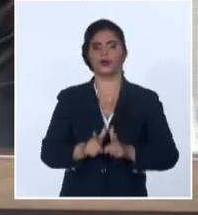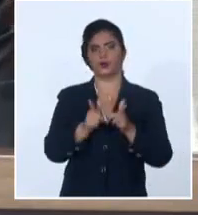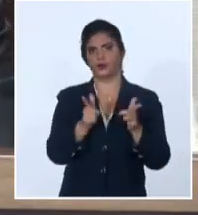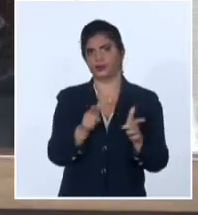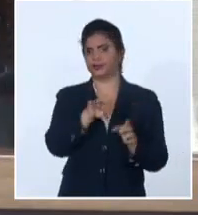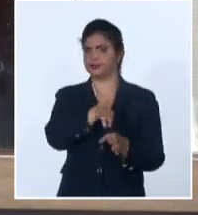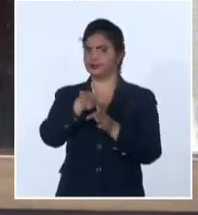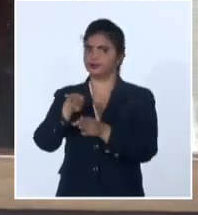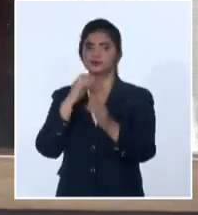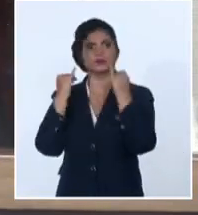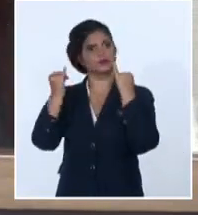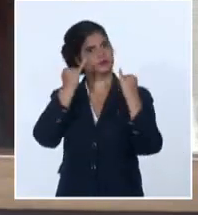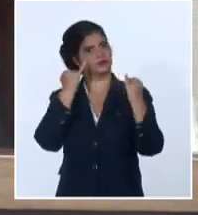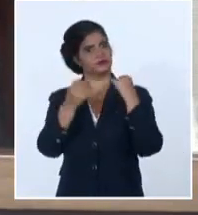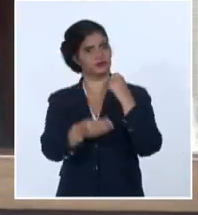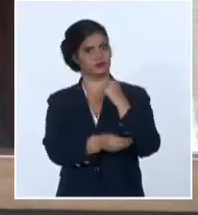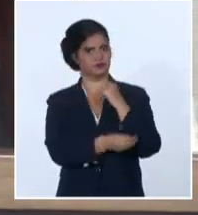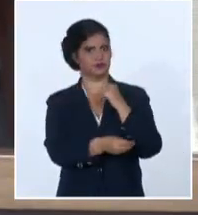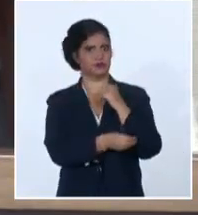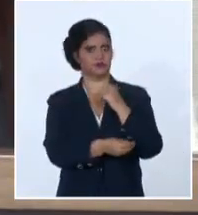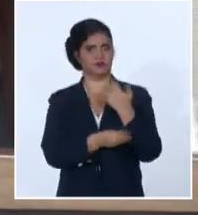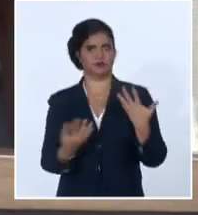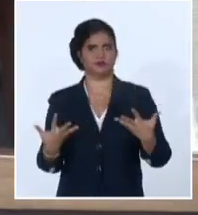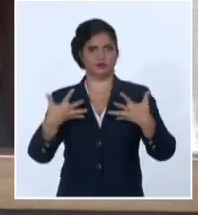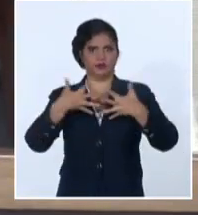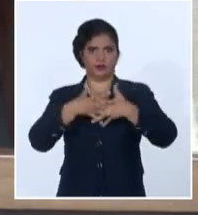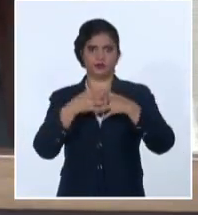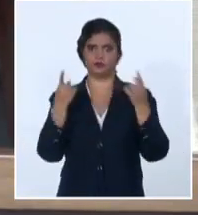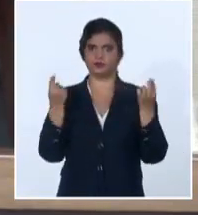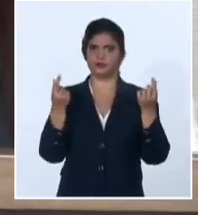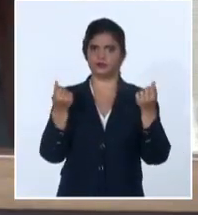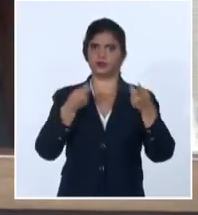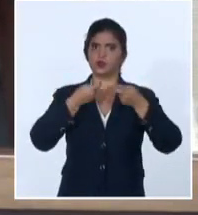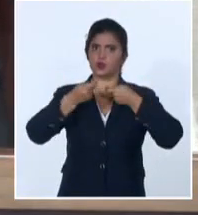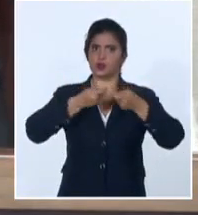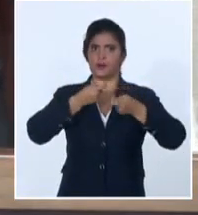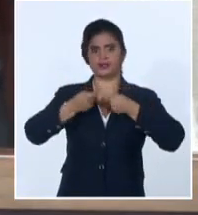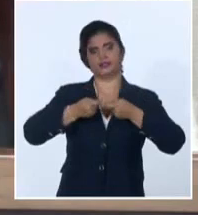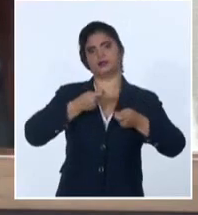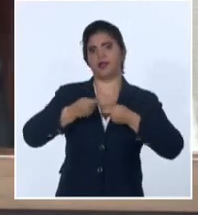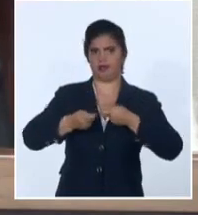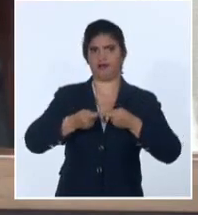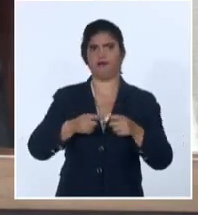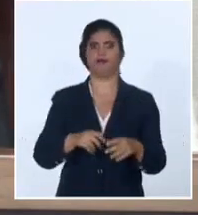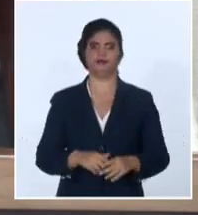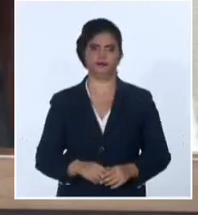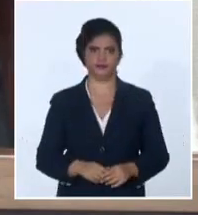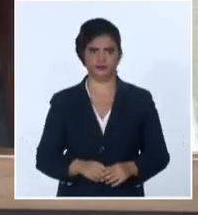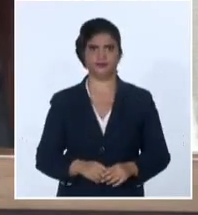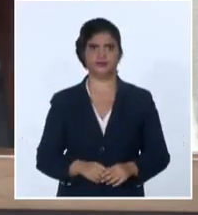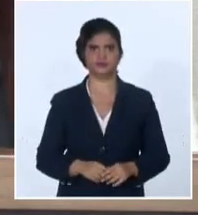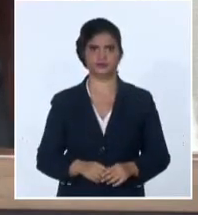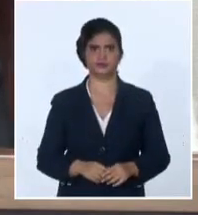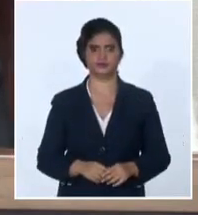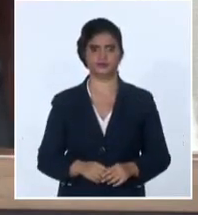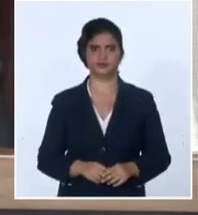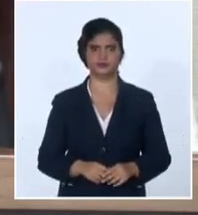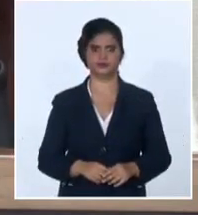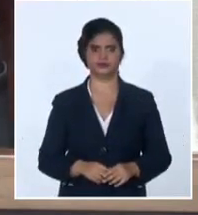interés por incrementar las relaciones económico-comerciales y de inversión, a pesar de la gran distancia